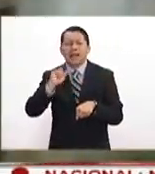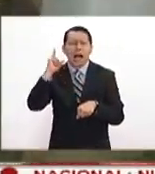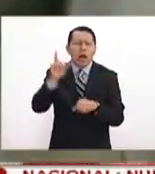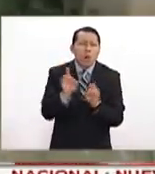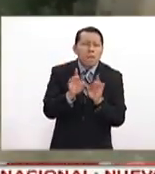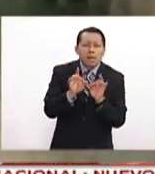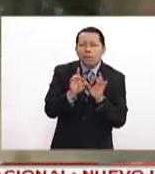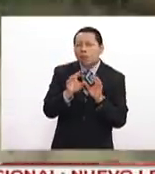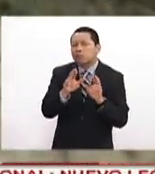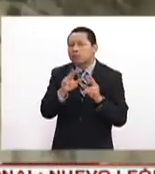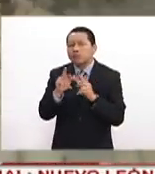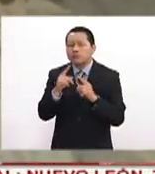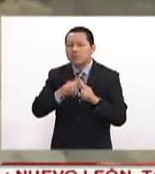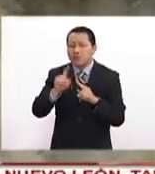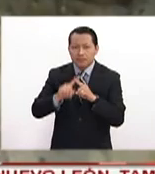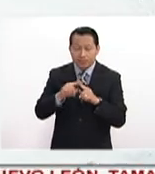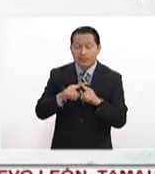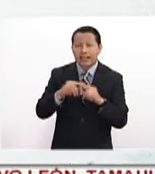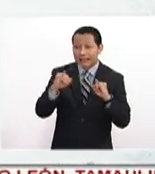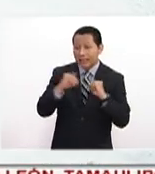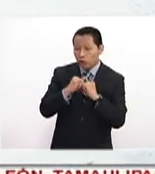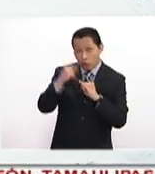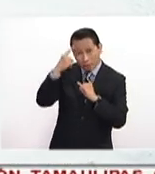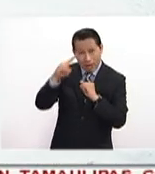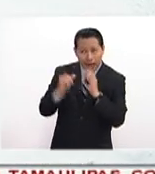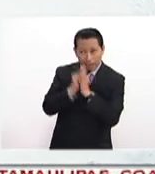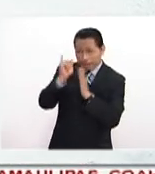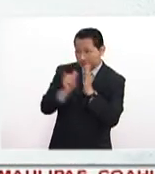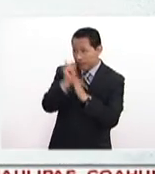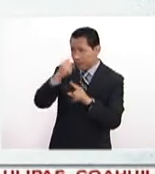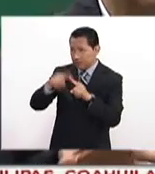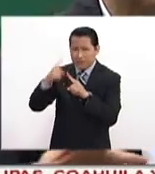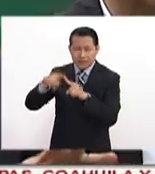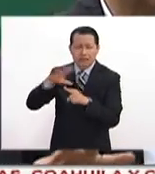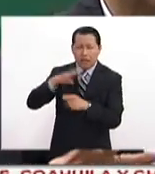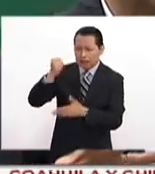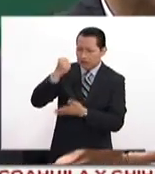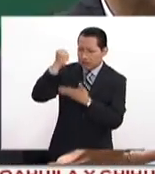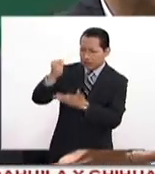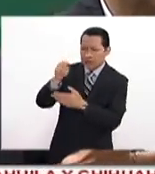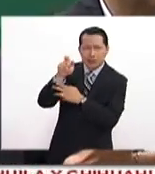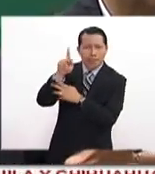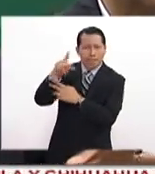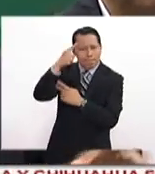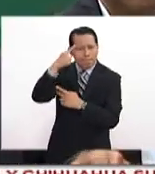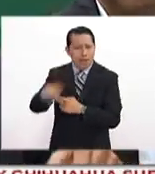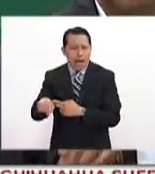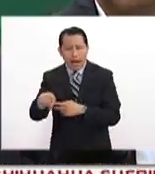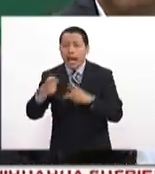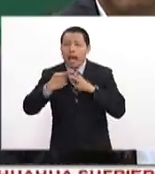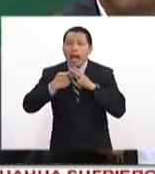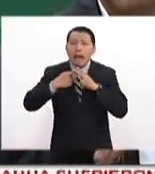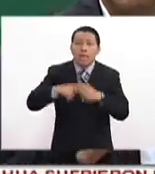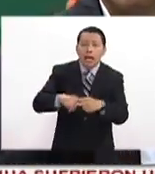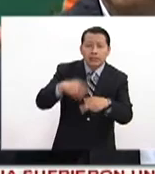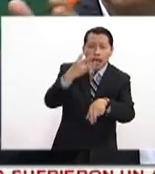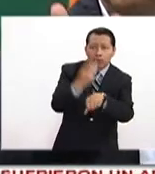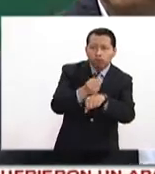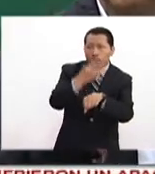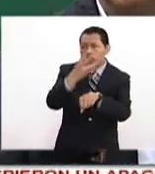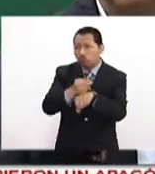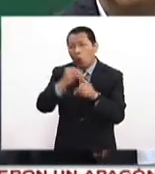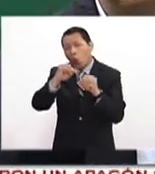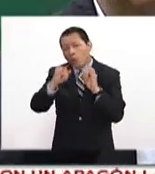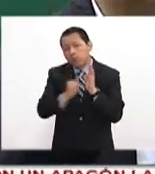de daño. El Instituto Nacional de Infraestructura Física Educativa dispuso de un fondo de recursos de la SEP para empezar a